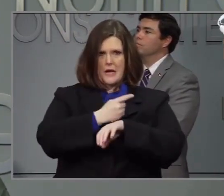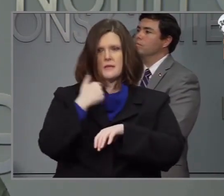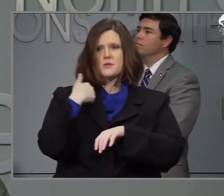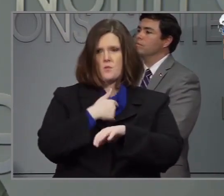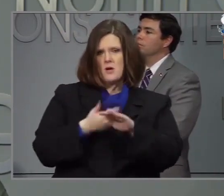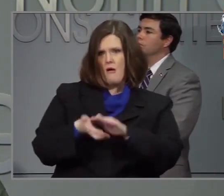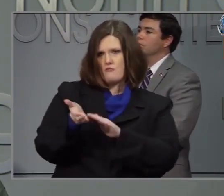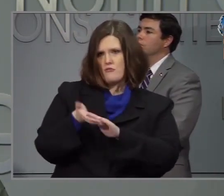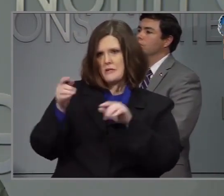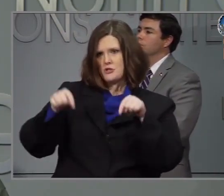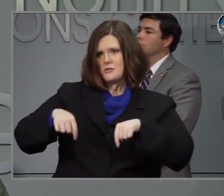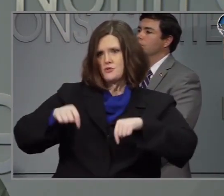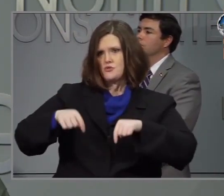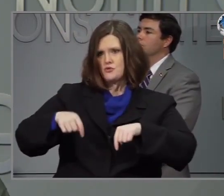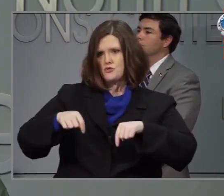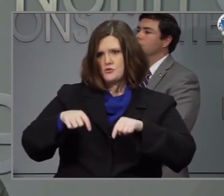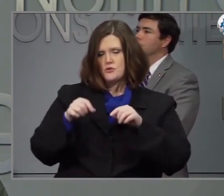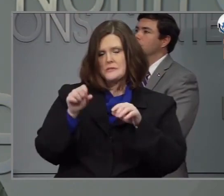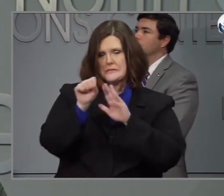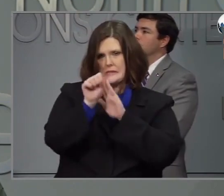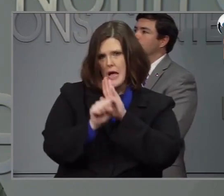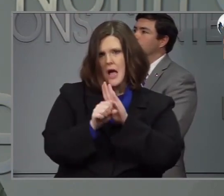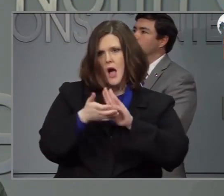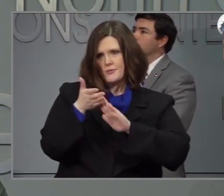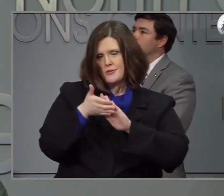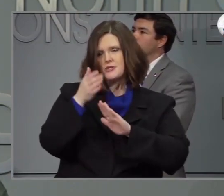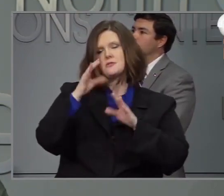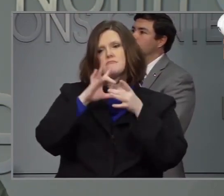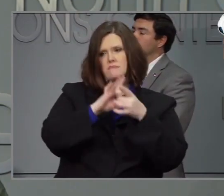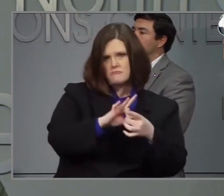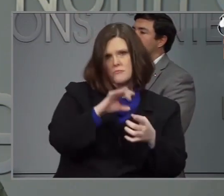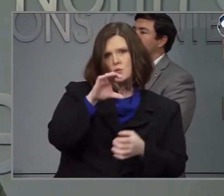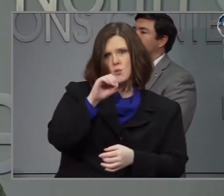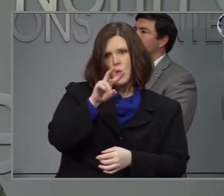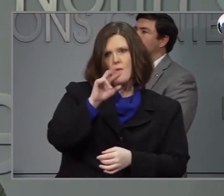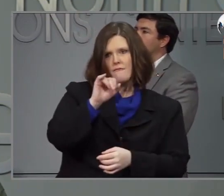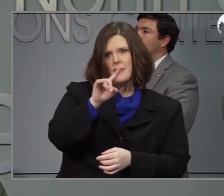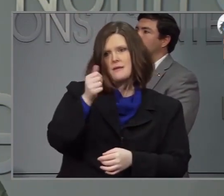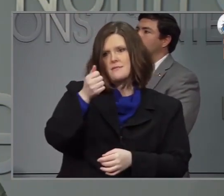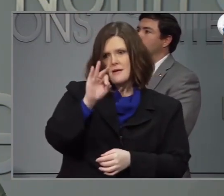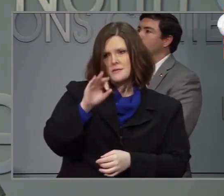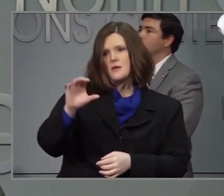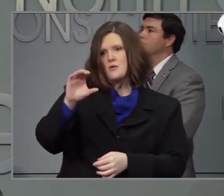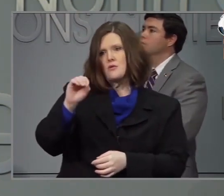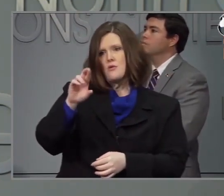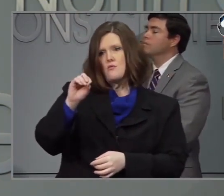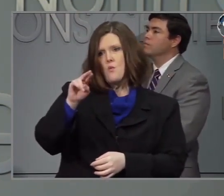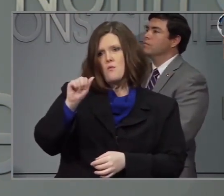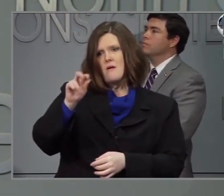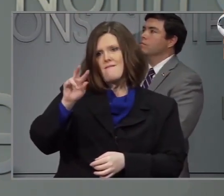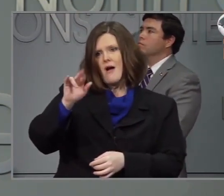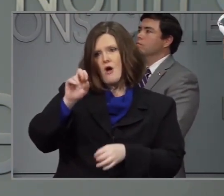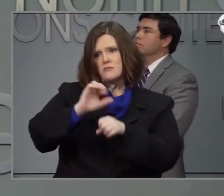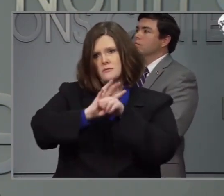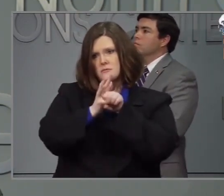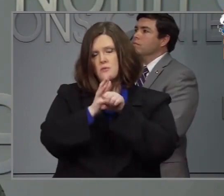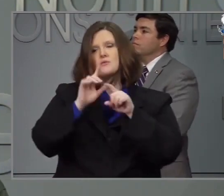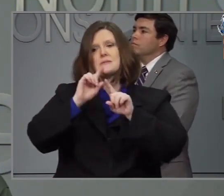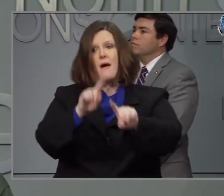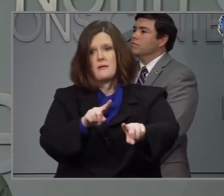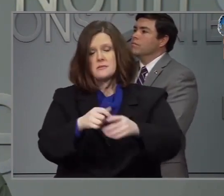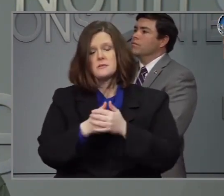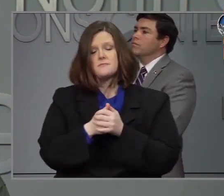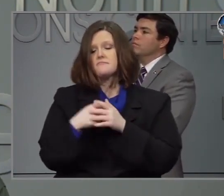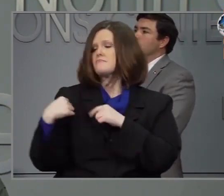14 para nuestras operaciones en el centro de operaciones estatales para la respuesta del coronavirus kobe